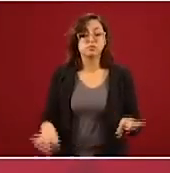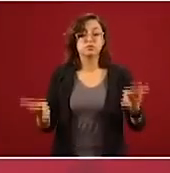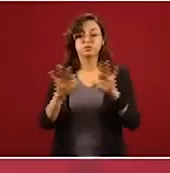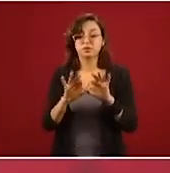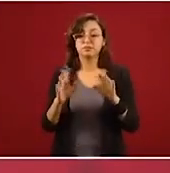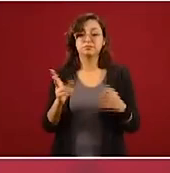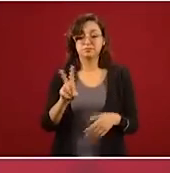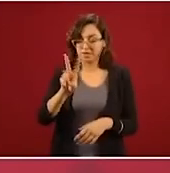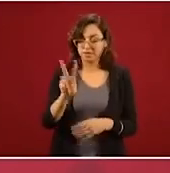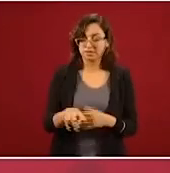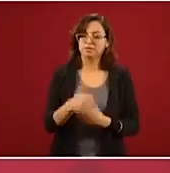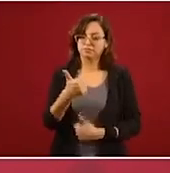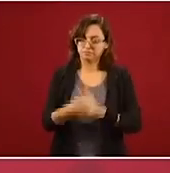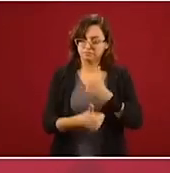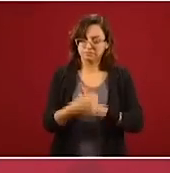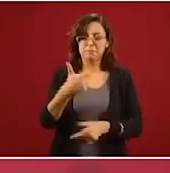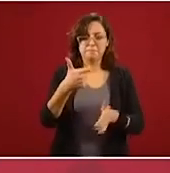sean competitivas,